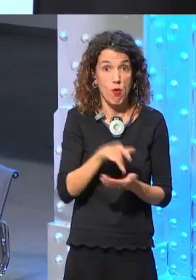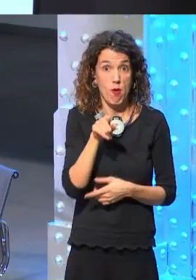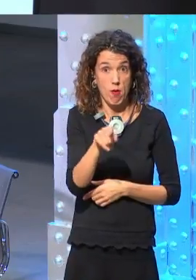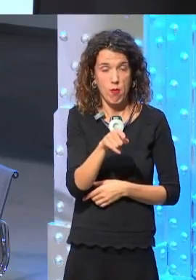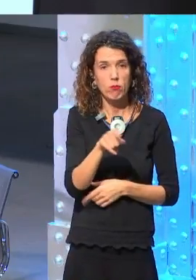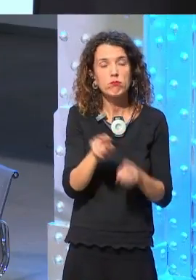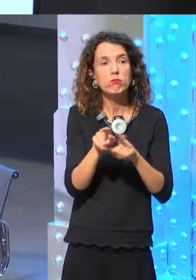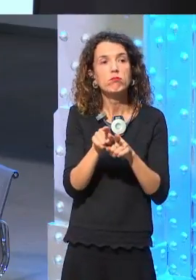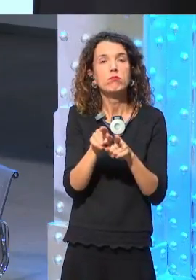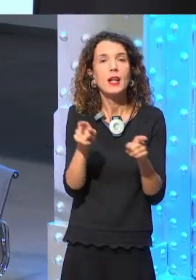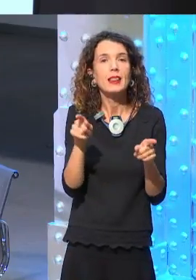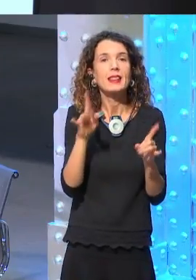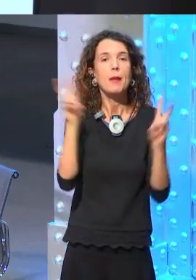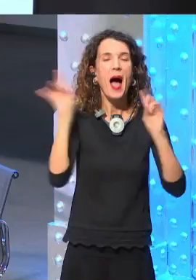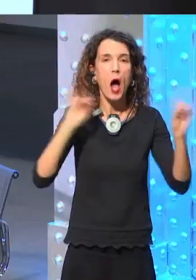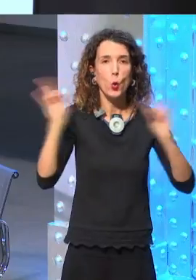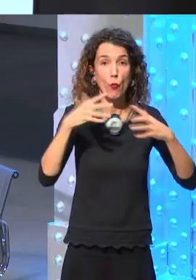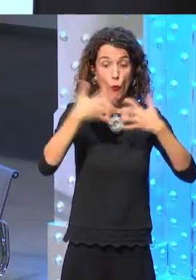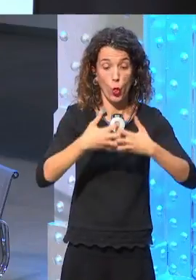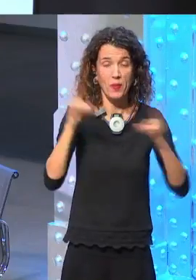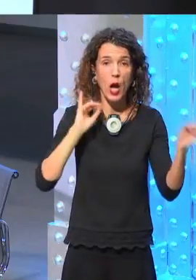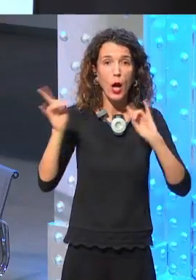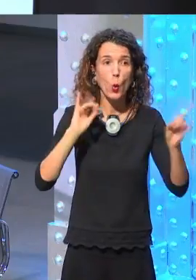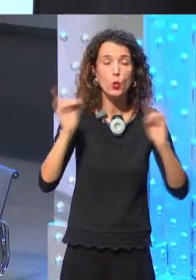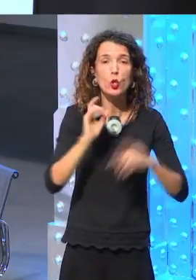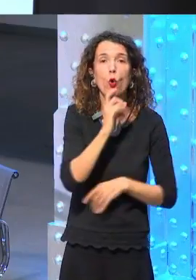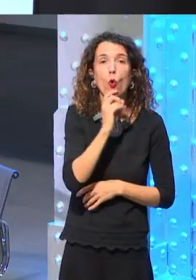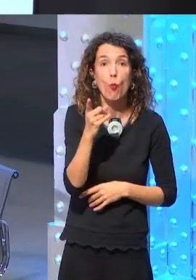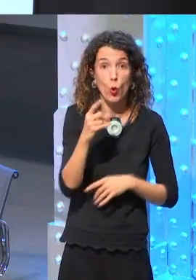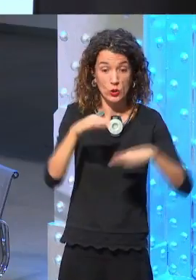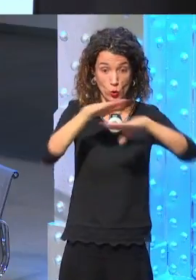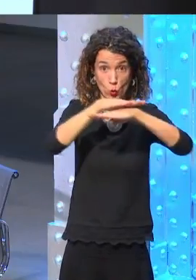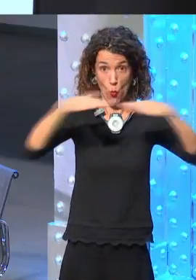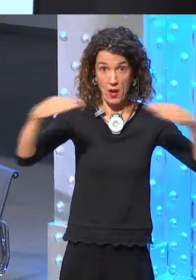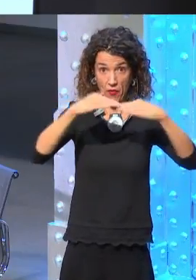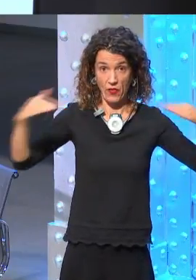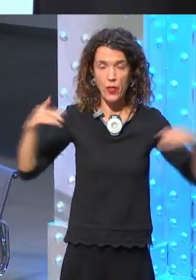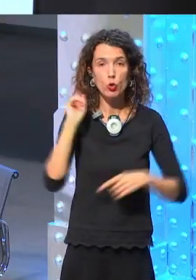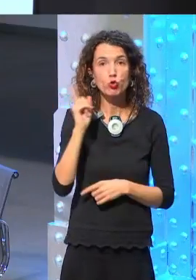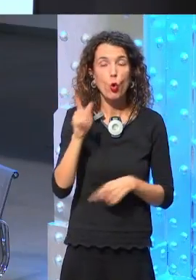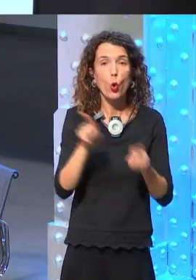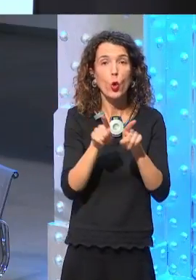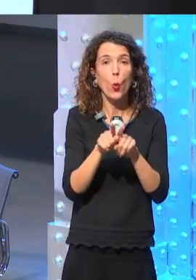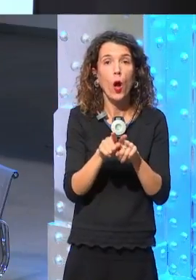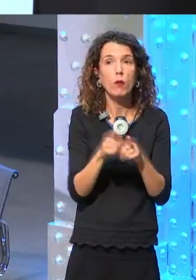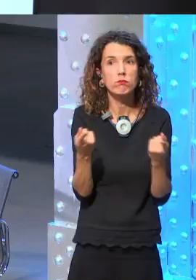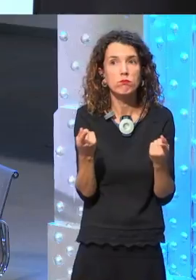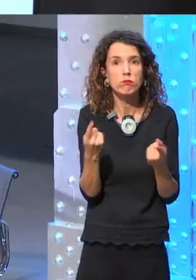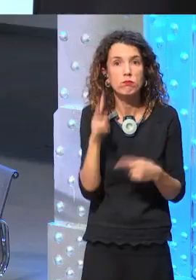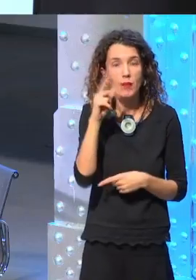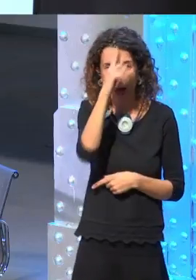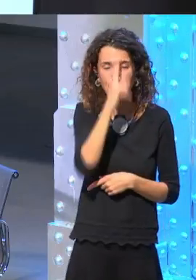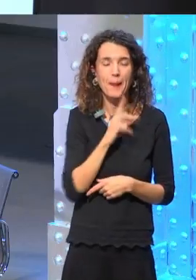tratamos el rendimiento acústico, el funcionamiento acústico. Esta superficie no solamente por el aspecto